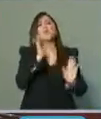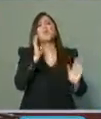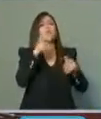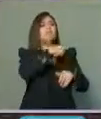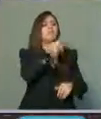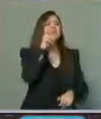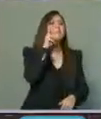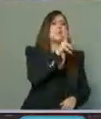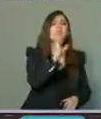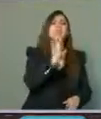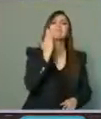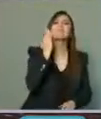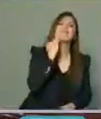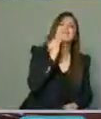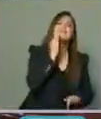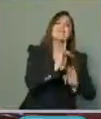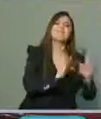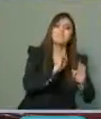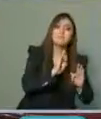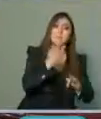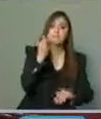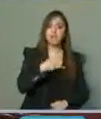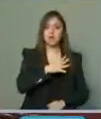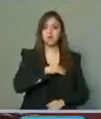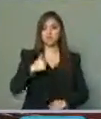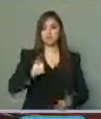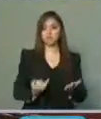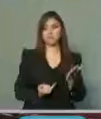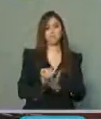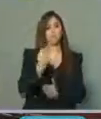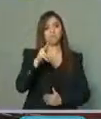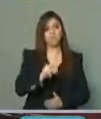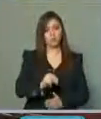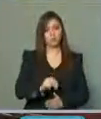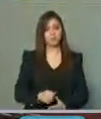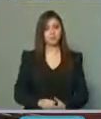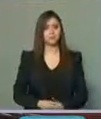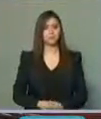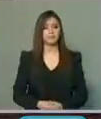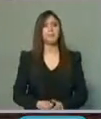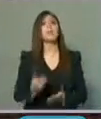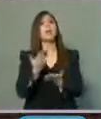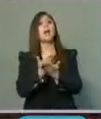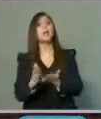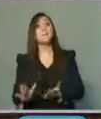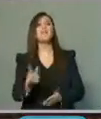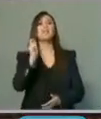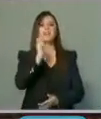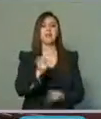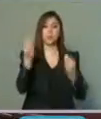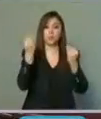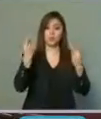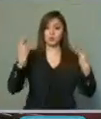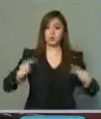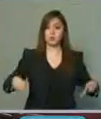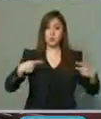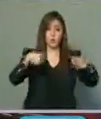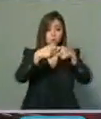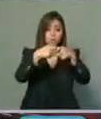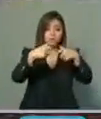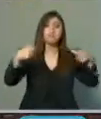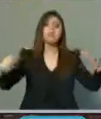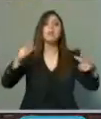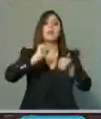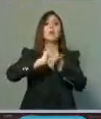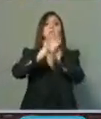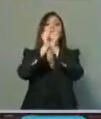mundo, sino también estar conscientes de que esta sobrepoblación está causando también calentamiento global, que estamos agotando los recursos y que